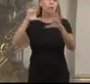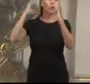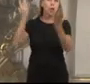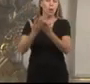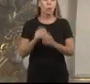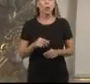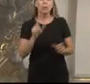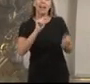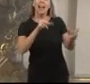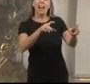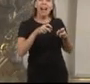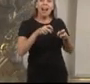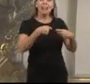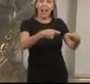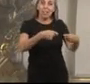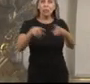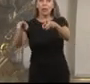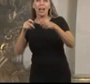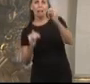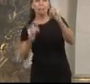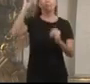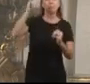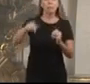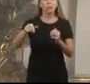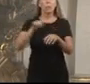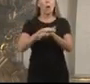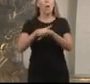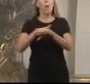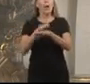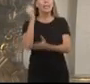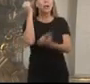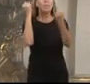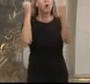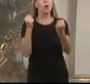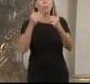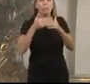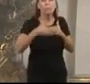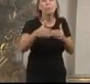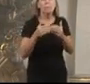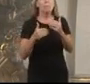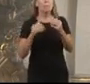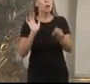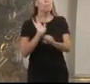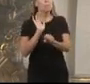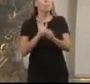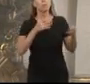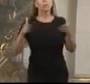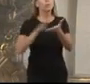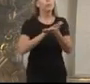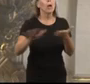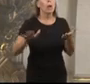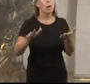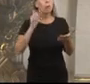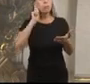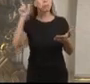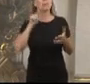fiscal es la piedra angular desde la cual construimos la nueva era de prosperidad de la Argentina. Haber logrado ese superávit en Argentina,